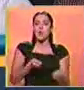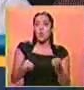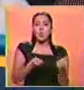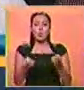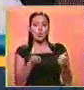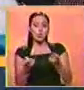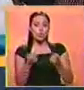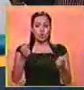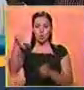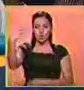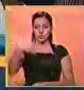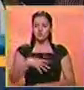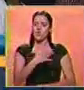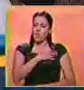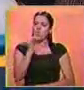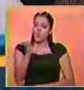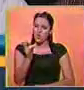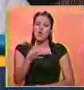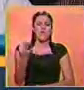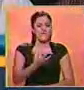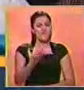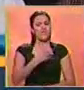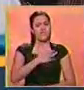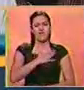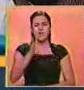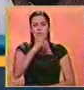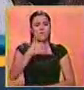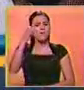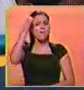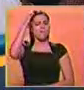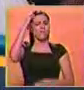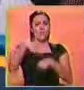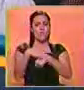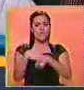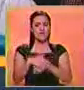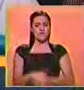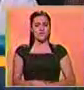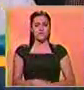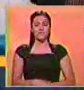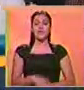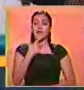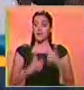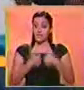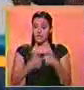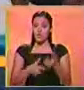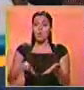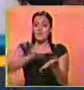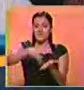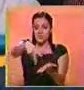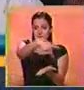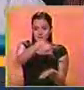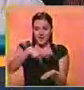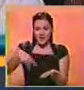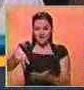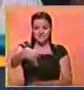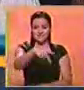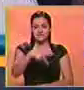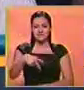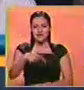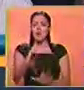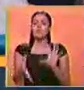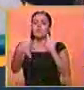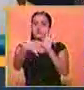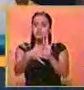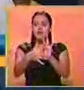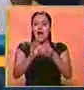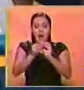en racionamiento. Nosotros lamentamos mucho la incapacidad del gobierno. El candidato restauró la Plaza San Francisco de Macaracuay como parte de su